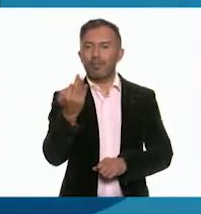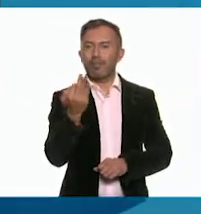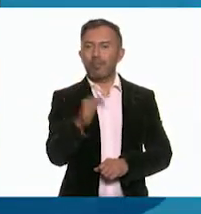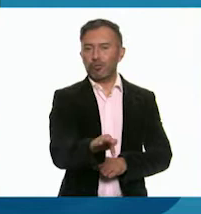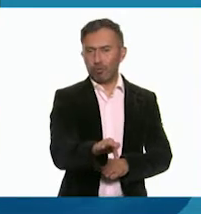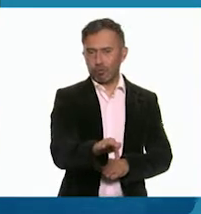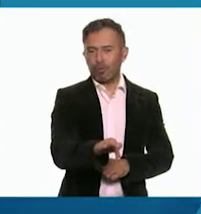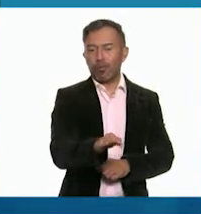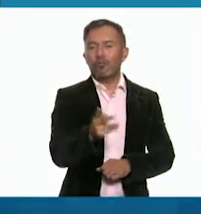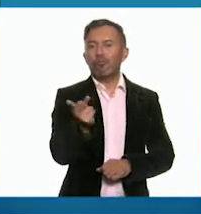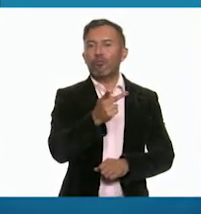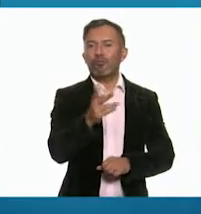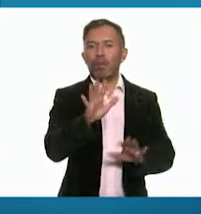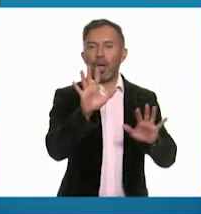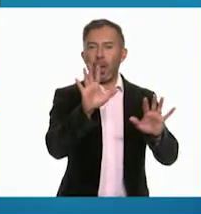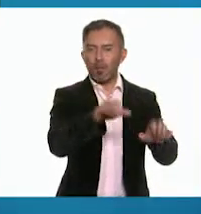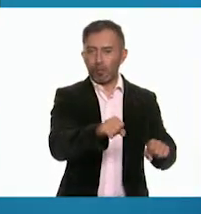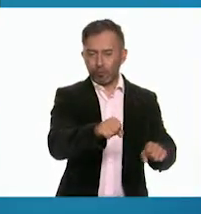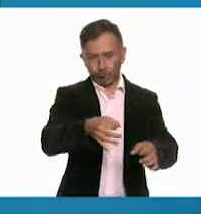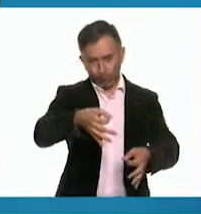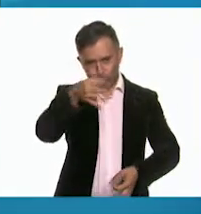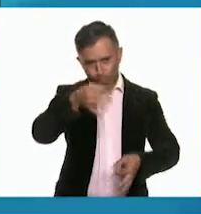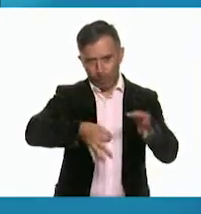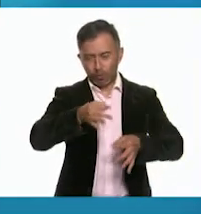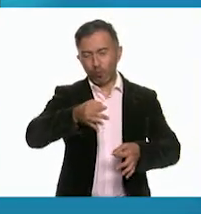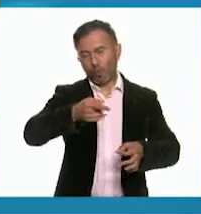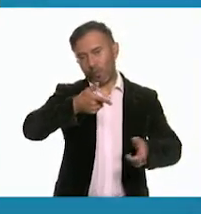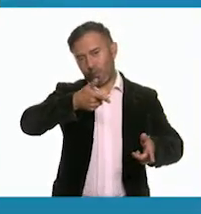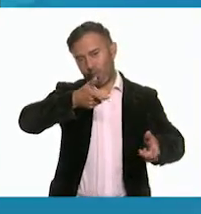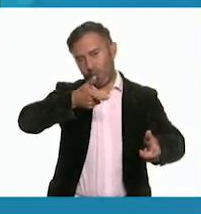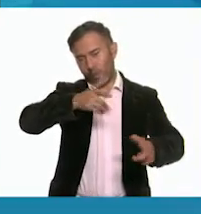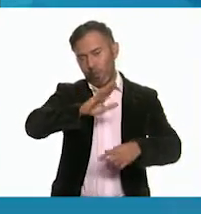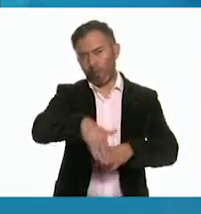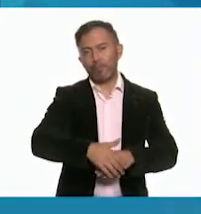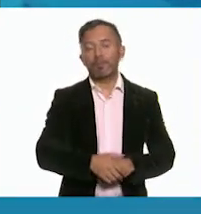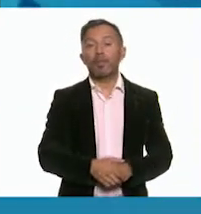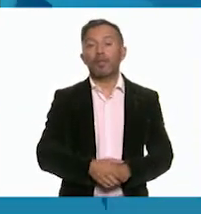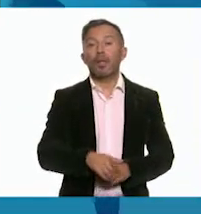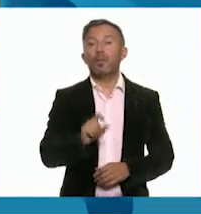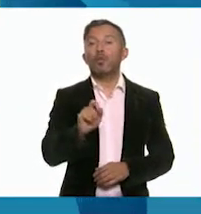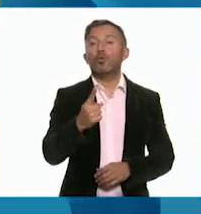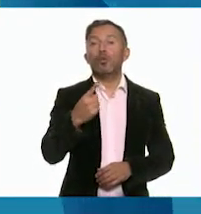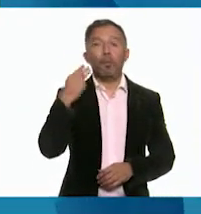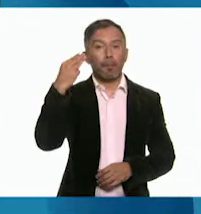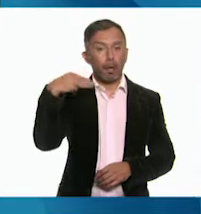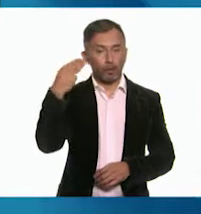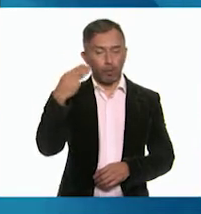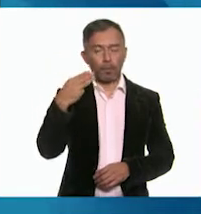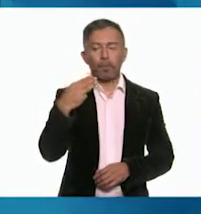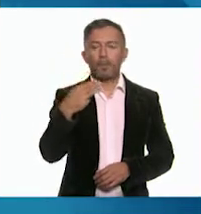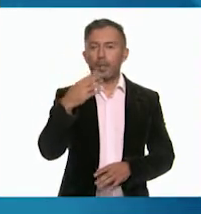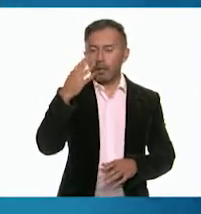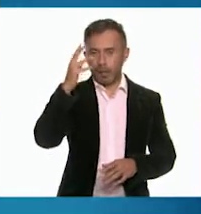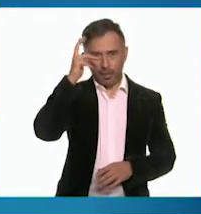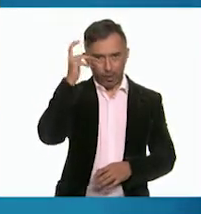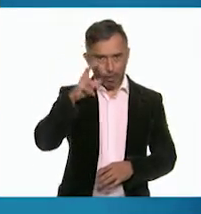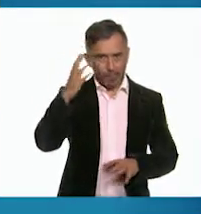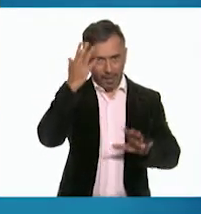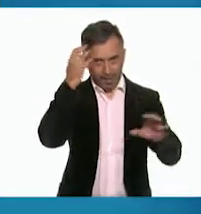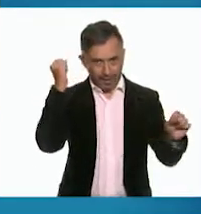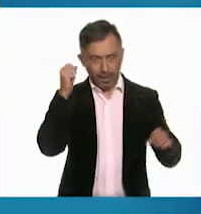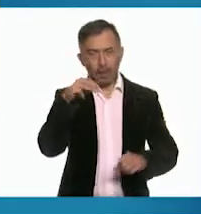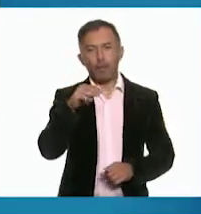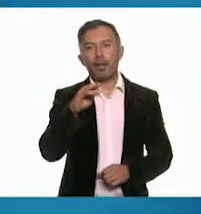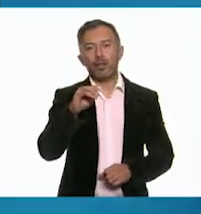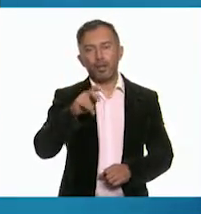apresados, enjuiciados y fusilados. El 21 de marzo, Miguel Hidalgo, Ignacio Allende, Mariano Jiménez,